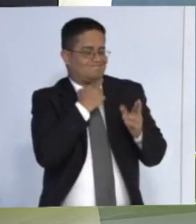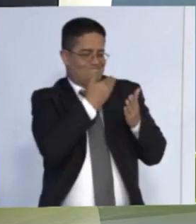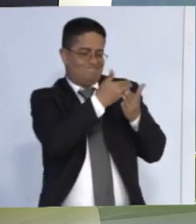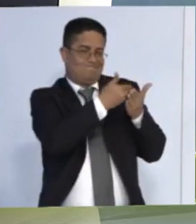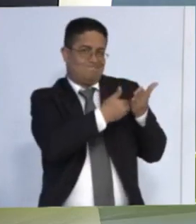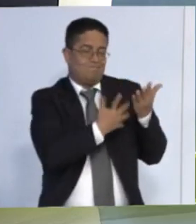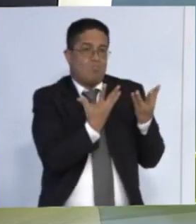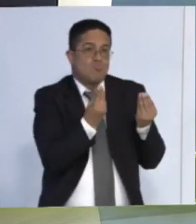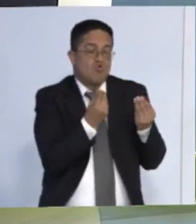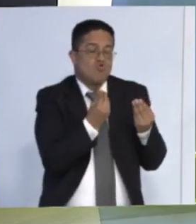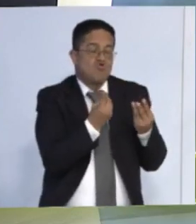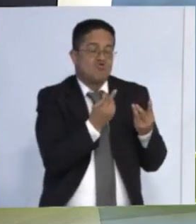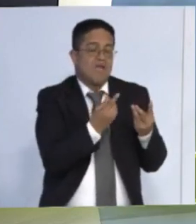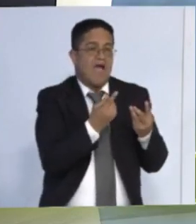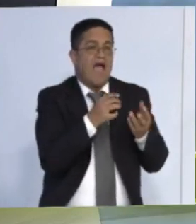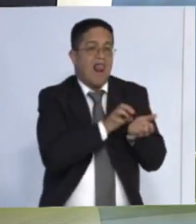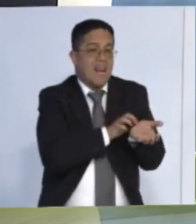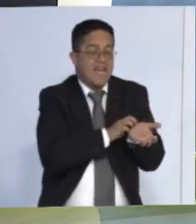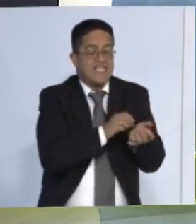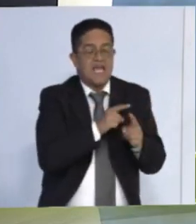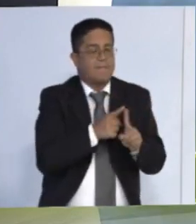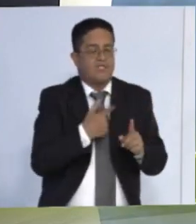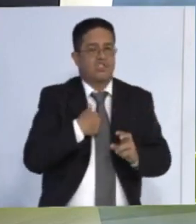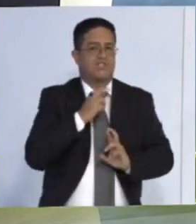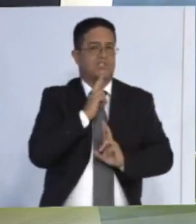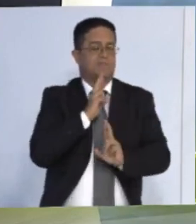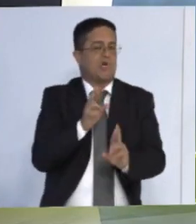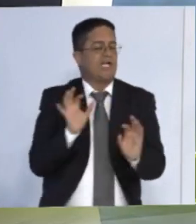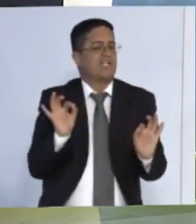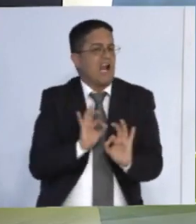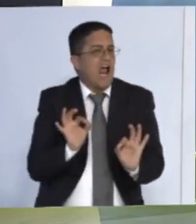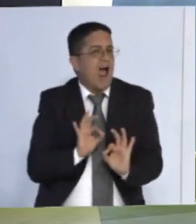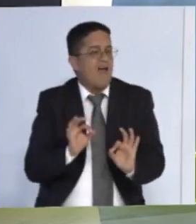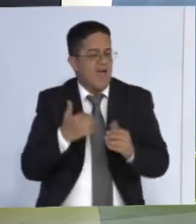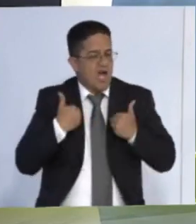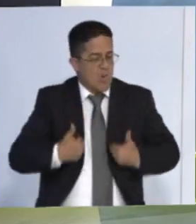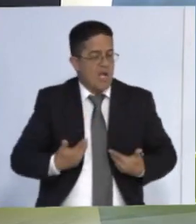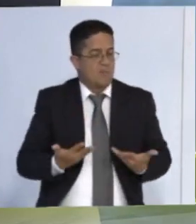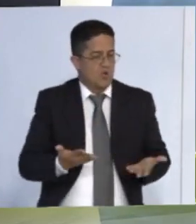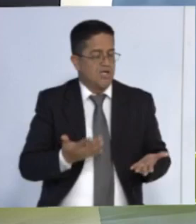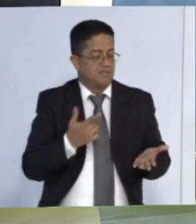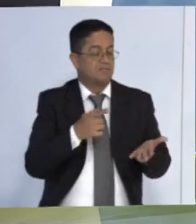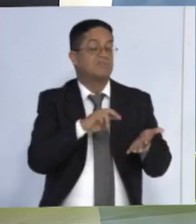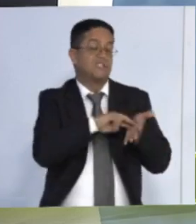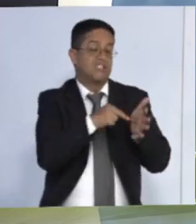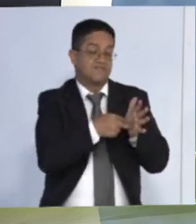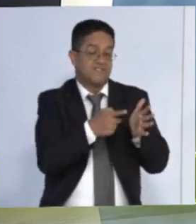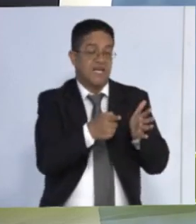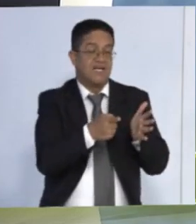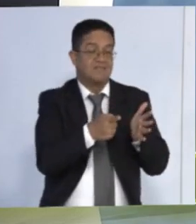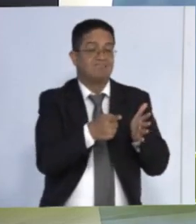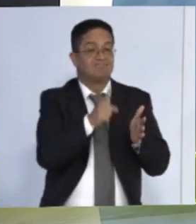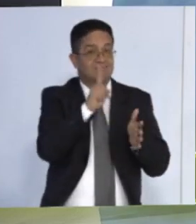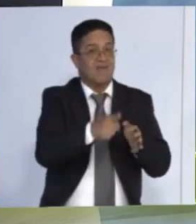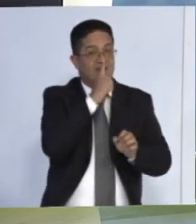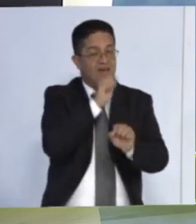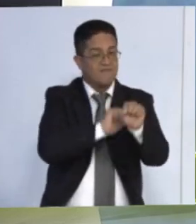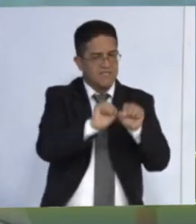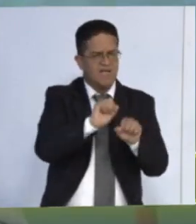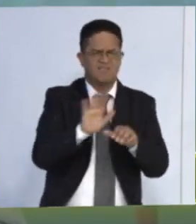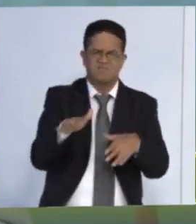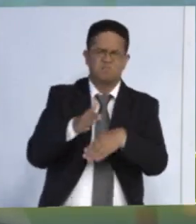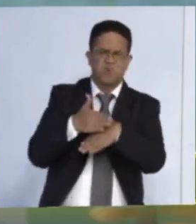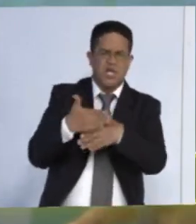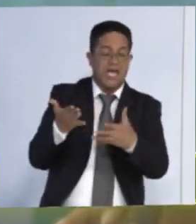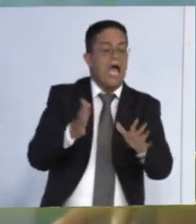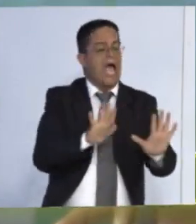pero la reacción no se ha dado. Entonces, es alérgico a estos componentes, pero no presenta alergia. Es que hay